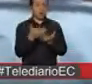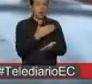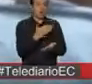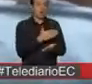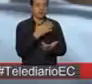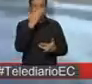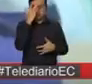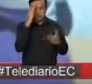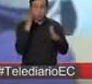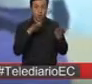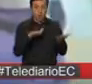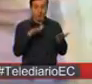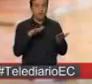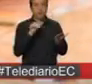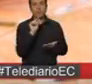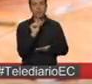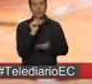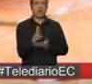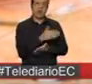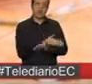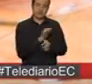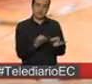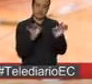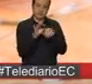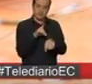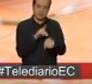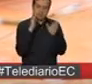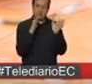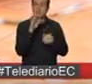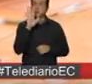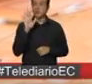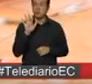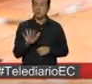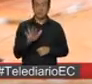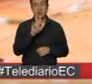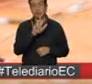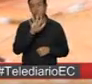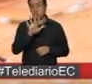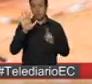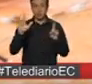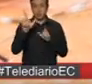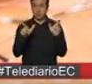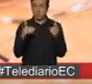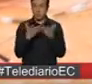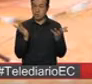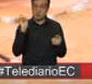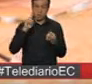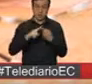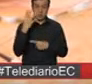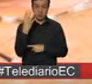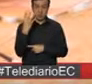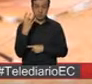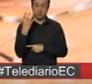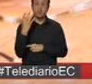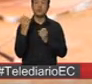según la cartera de estado del total de los 5 mil 356 casos registrados hasta el 14 de abril